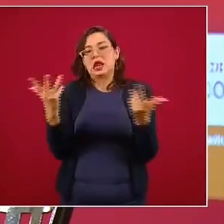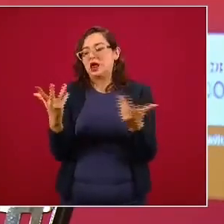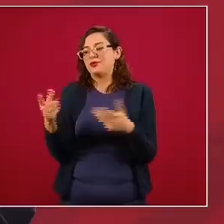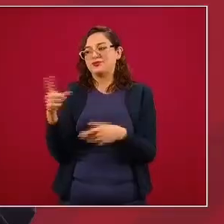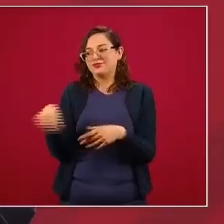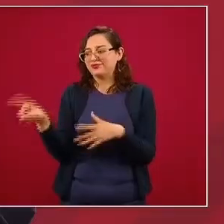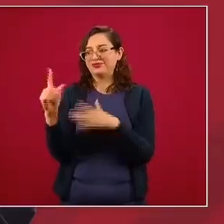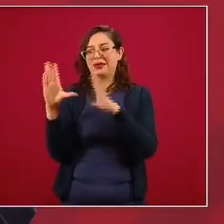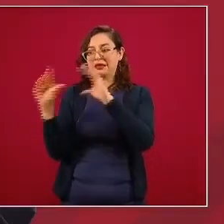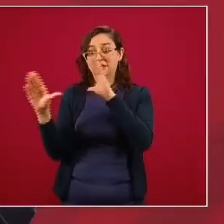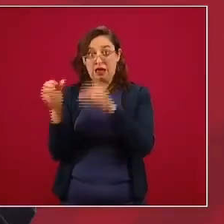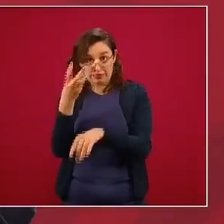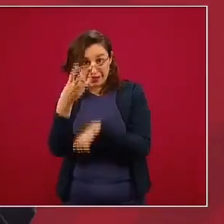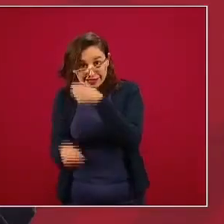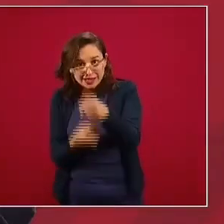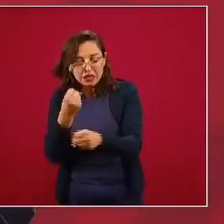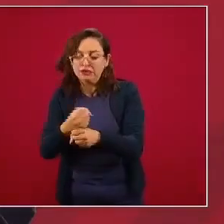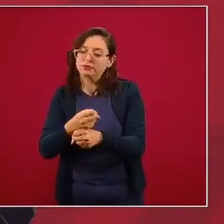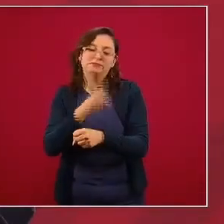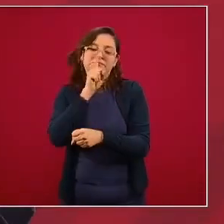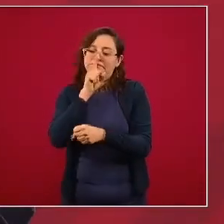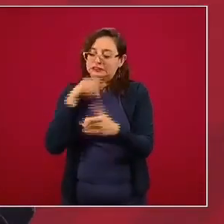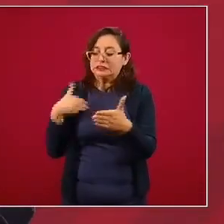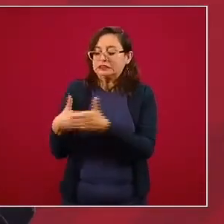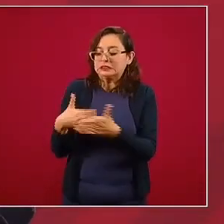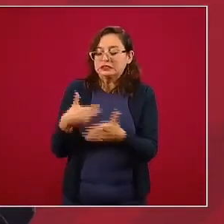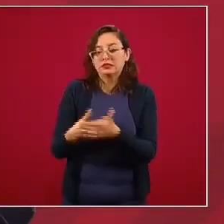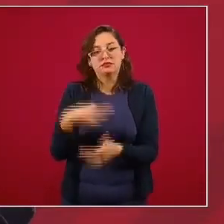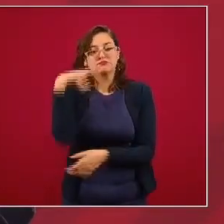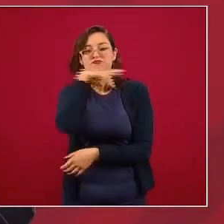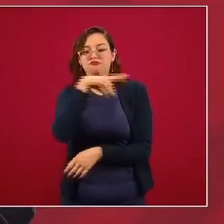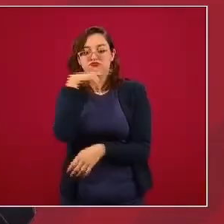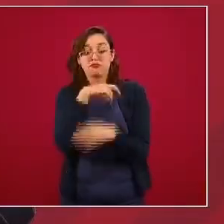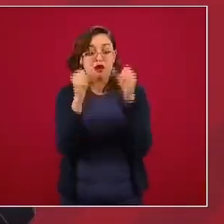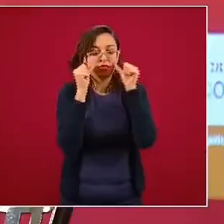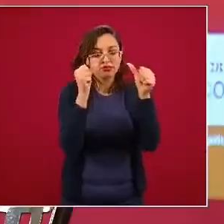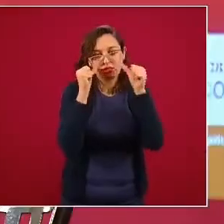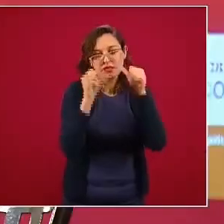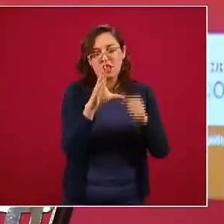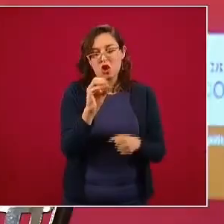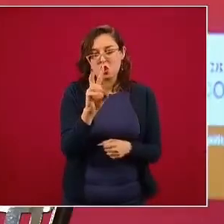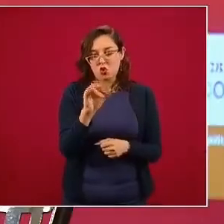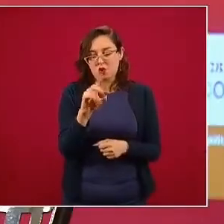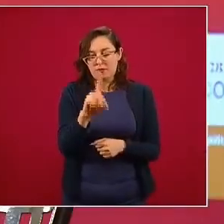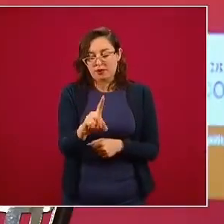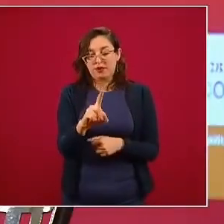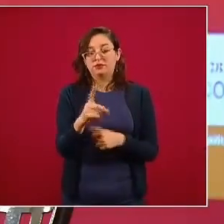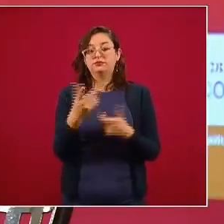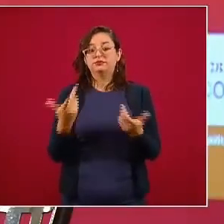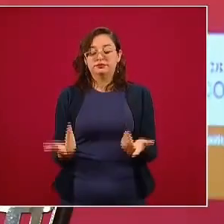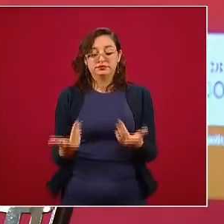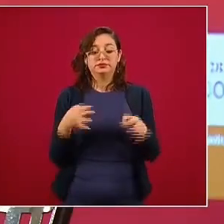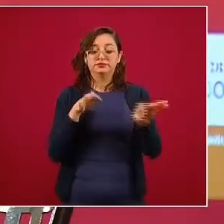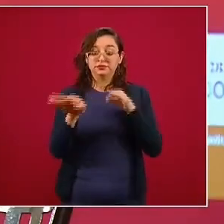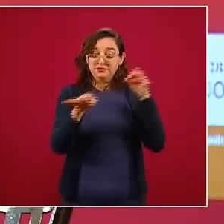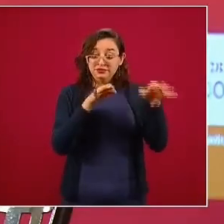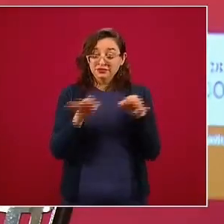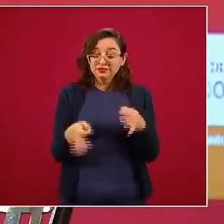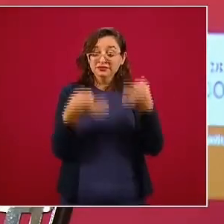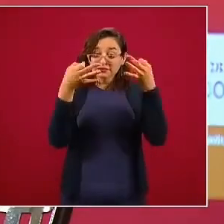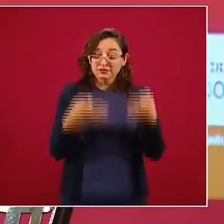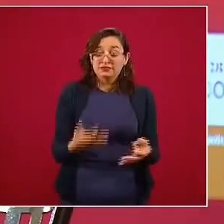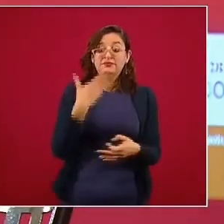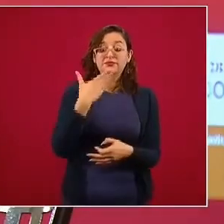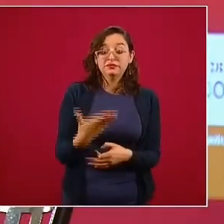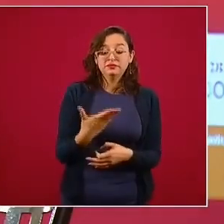son entrenamientos cortos, inmediatos. Y para que puedan desarrollar un trabajo con las competencias